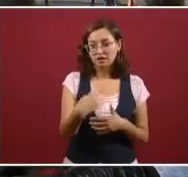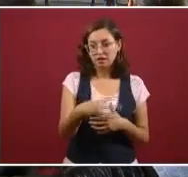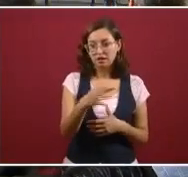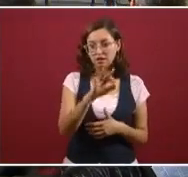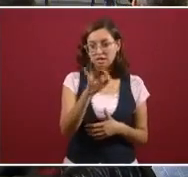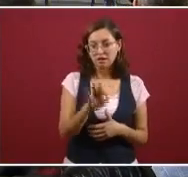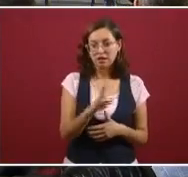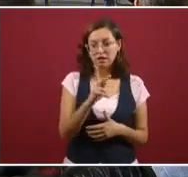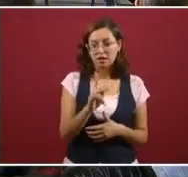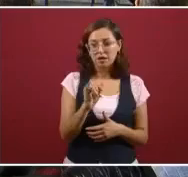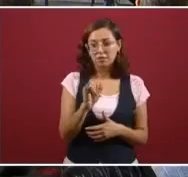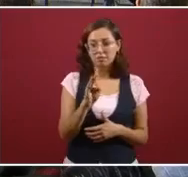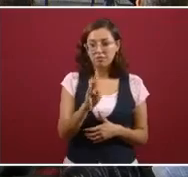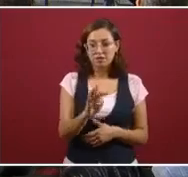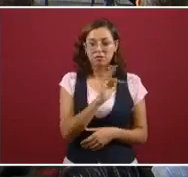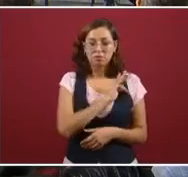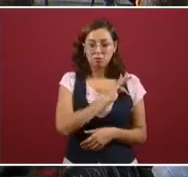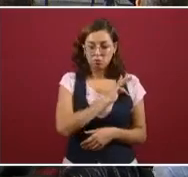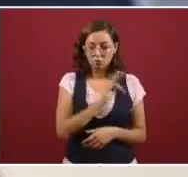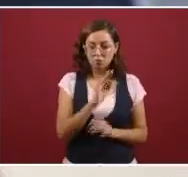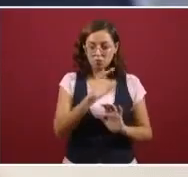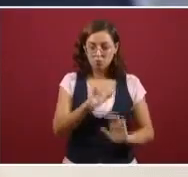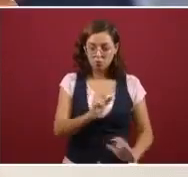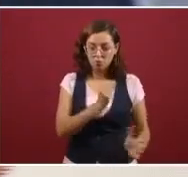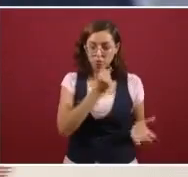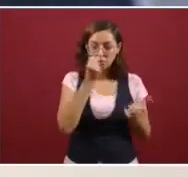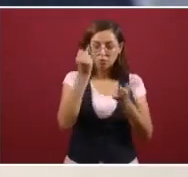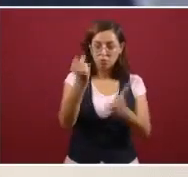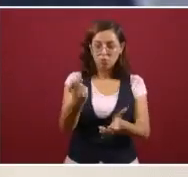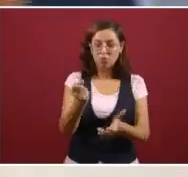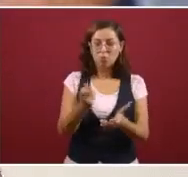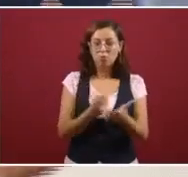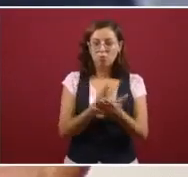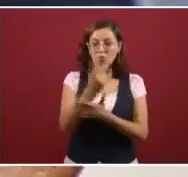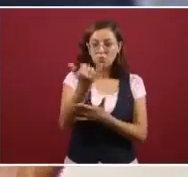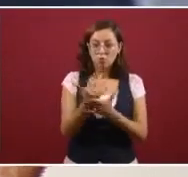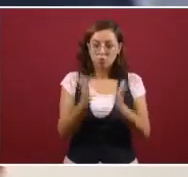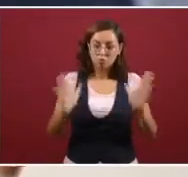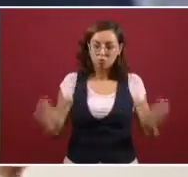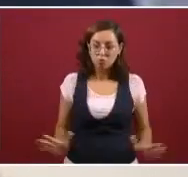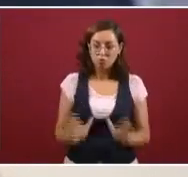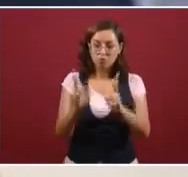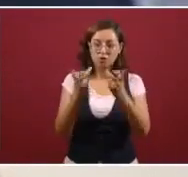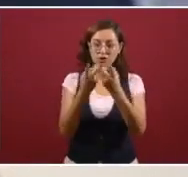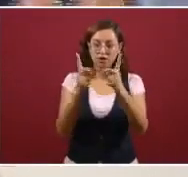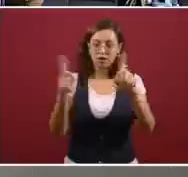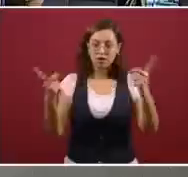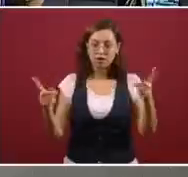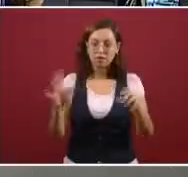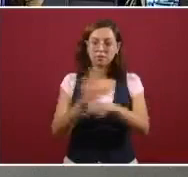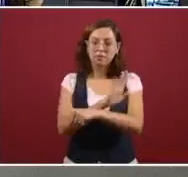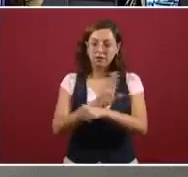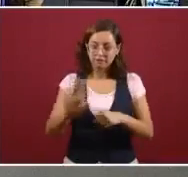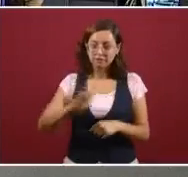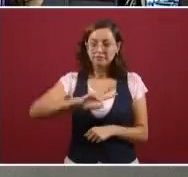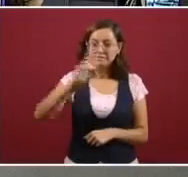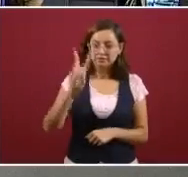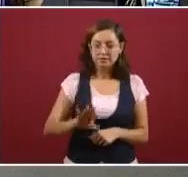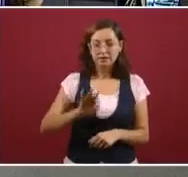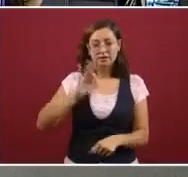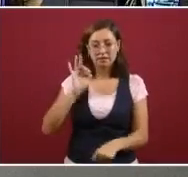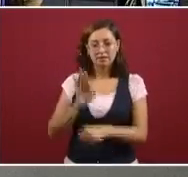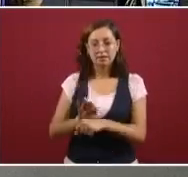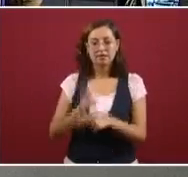Bruto podrían invertirse en proyectos de palanca de desarrollo para el país que beneficien verdaderamente a los